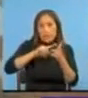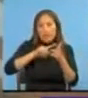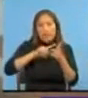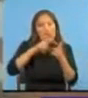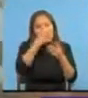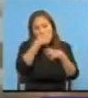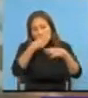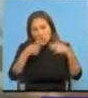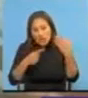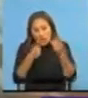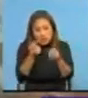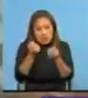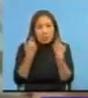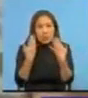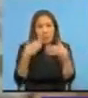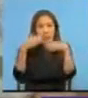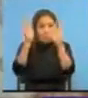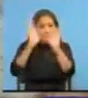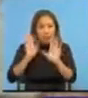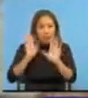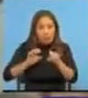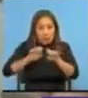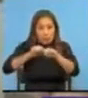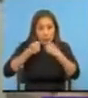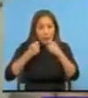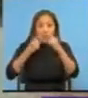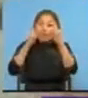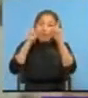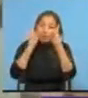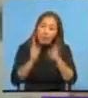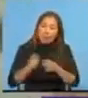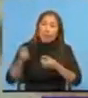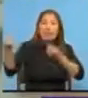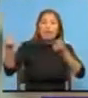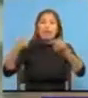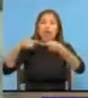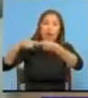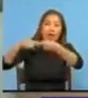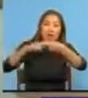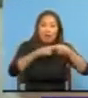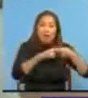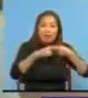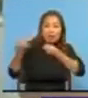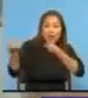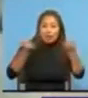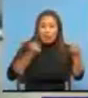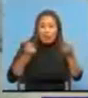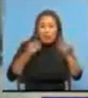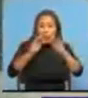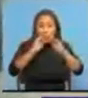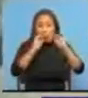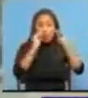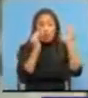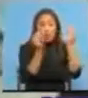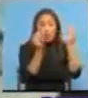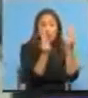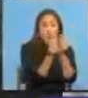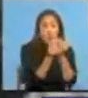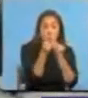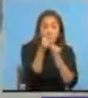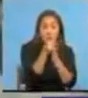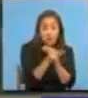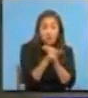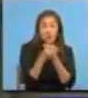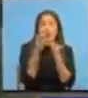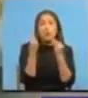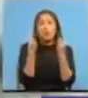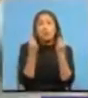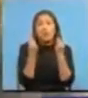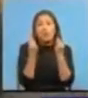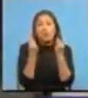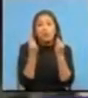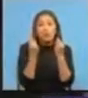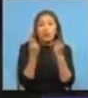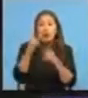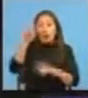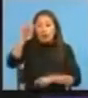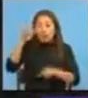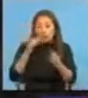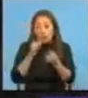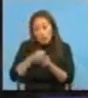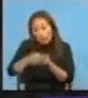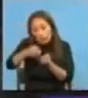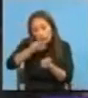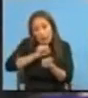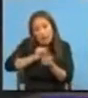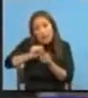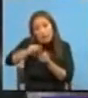pan, y aún así también el tema del transporte. Todo esto hace un combo inevitable para los panaderos que tienen